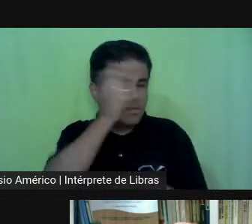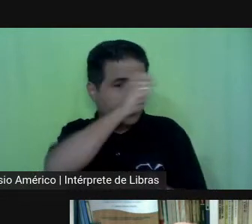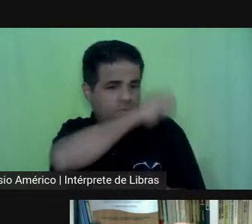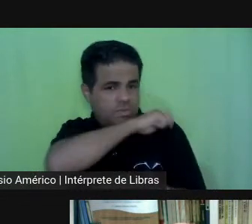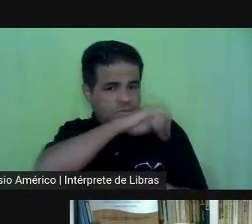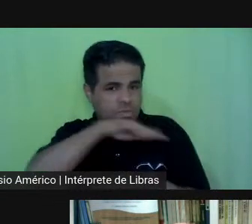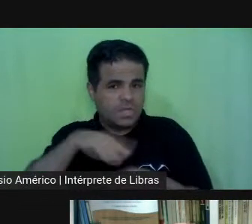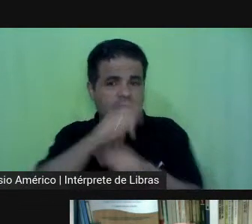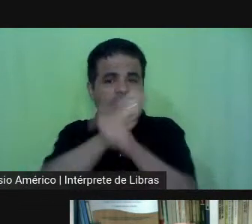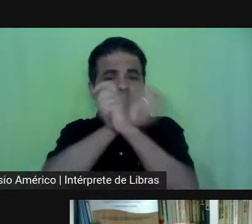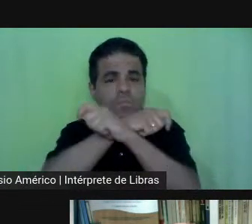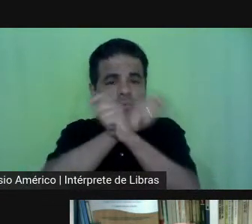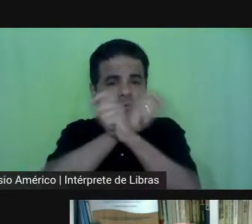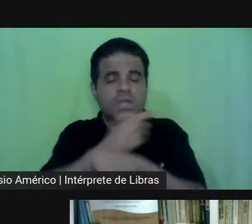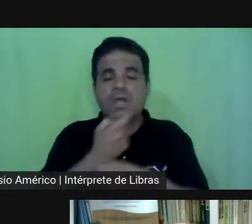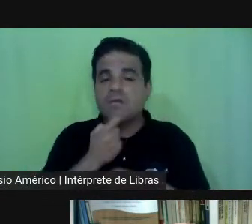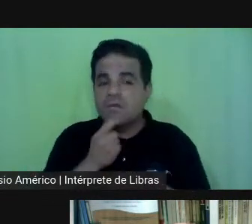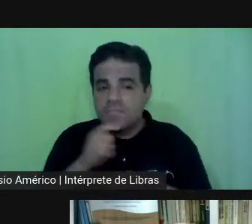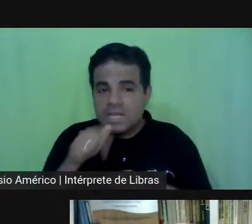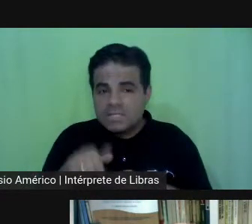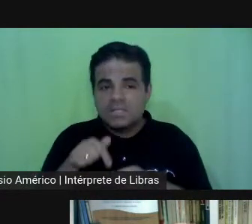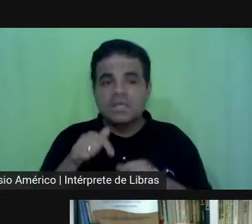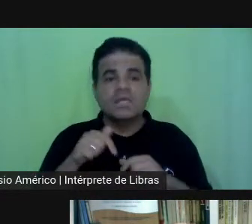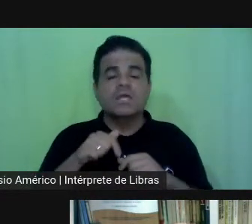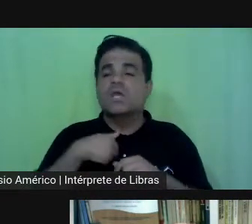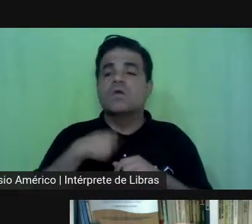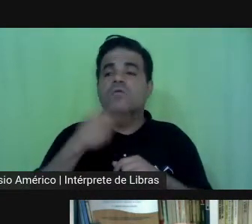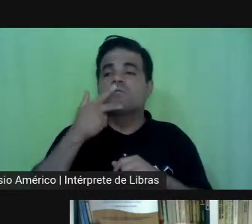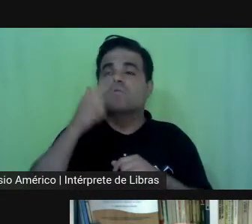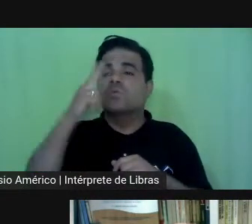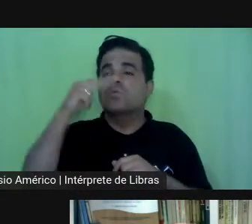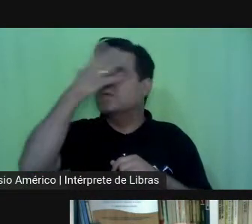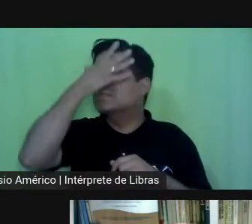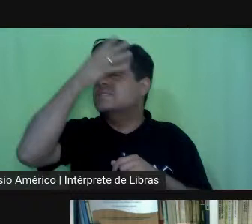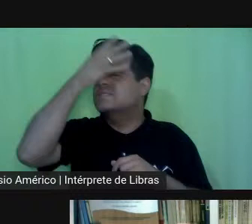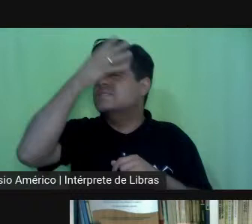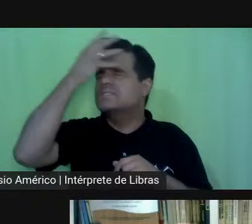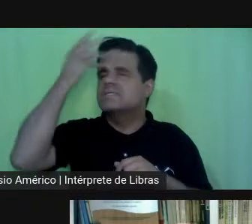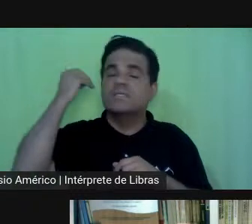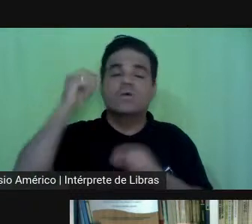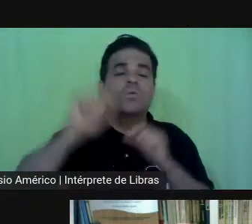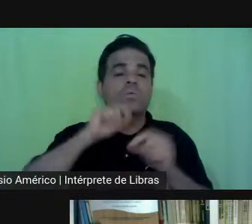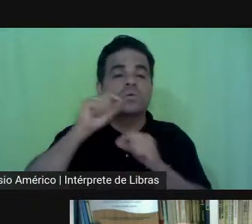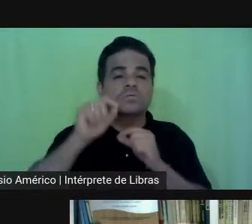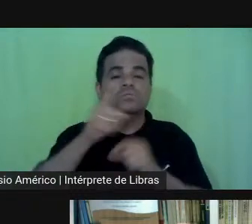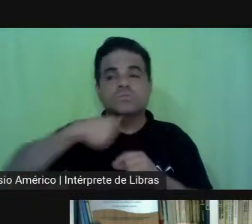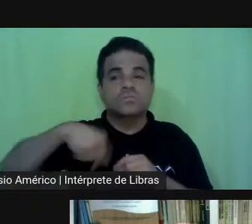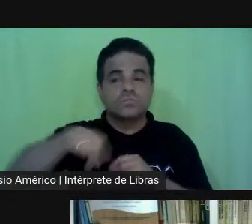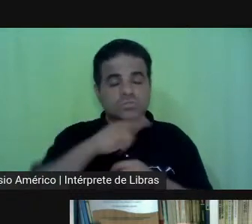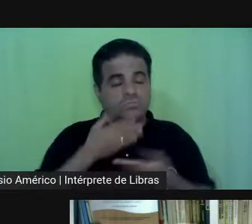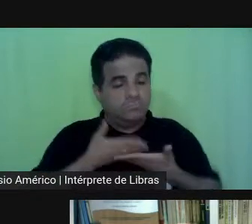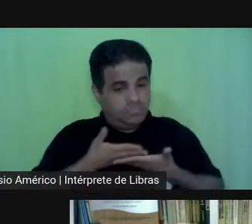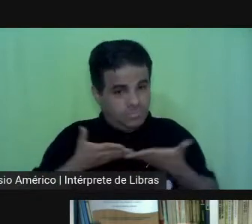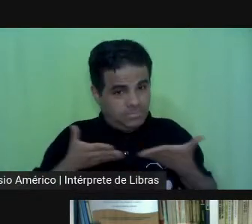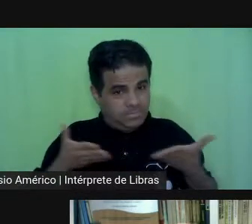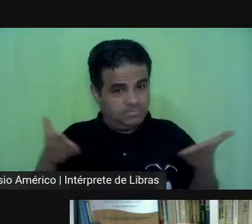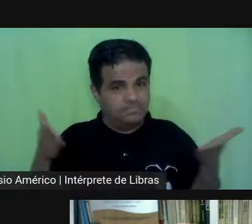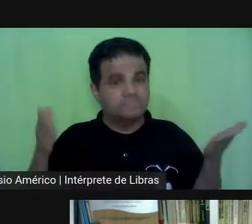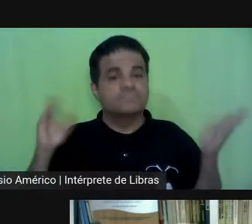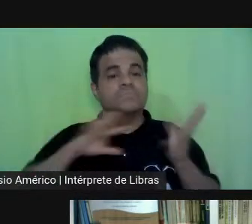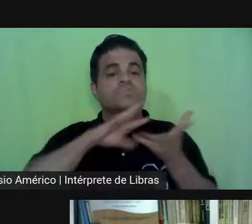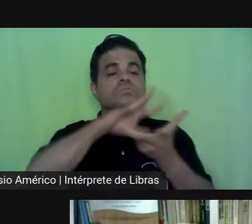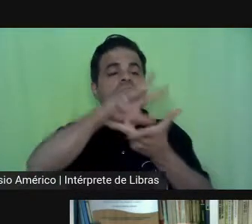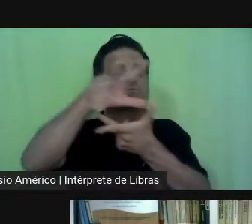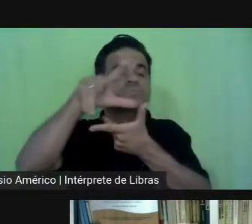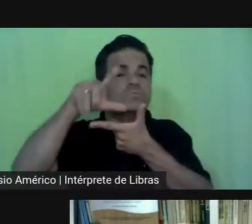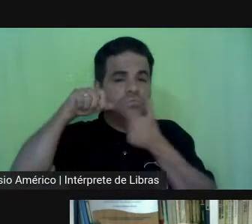sabinas el siempre igual no es nunca podemos decir que nos estamos en un mundo